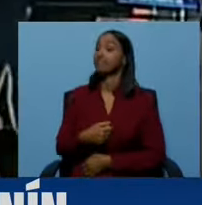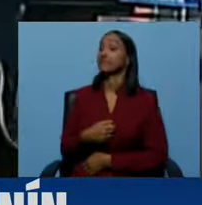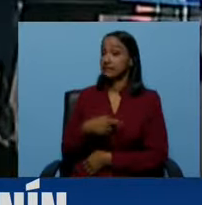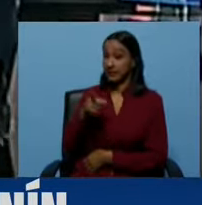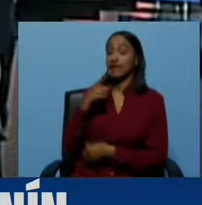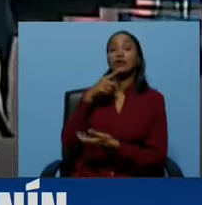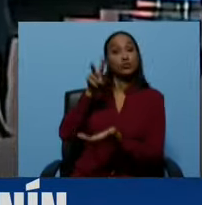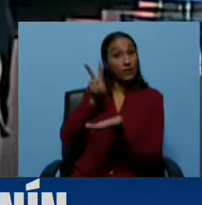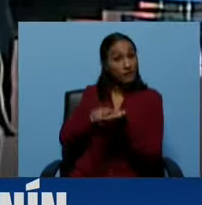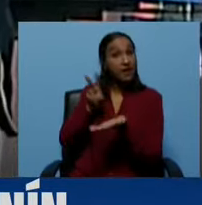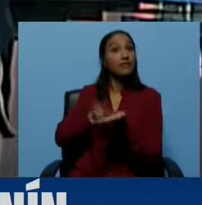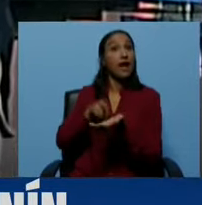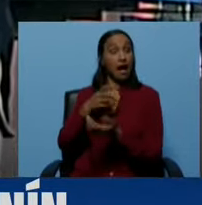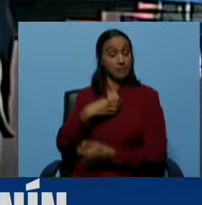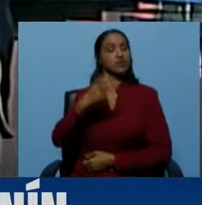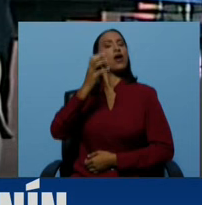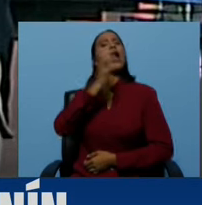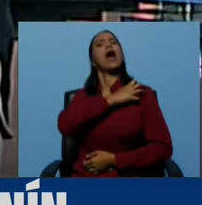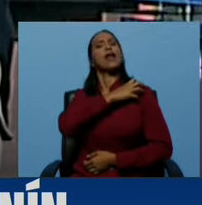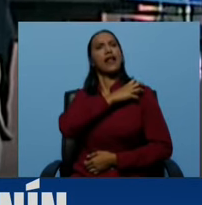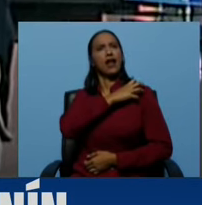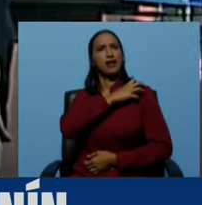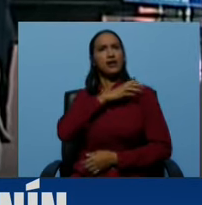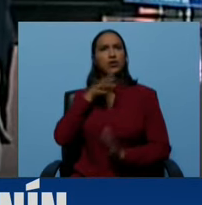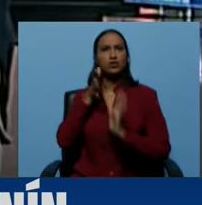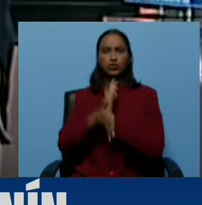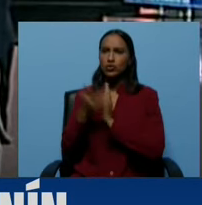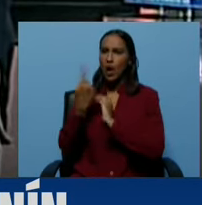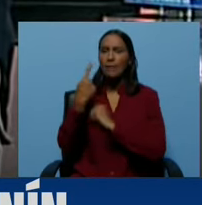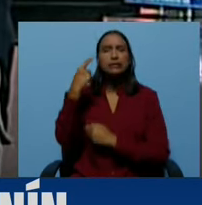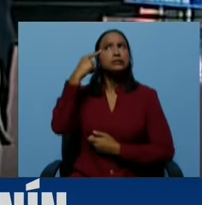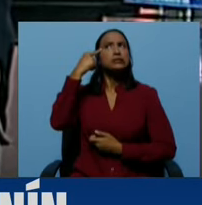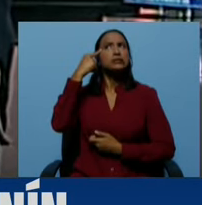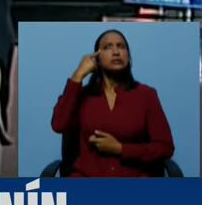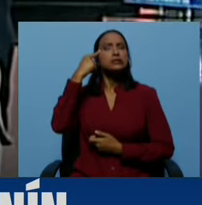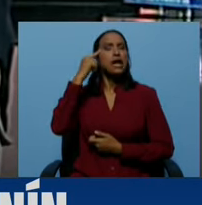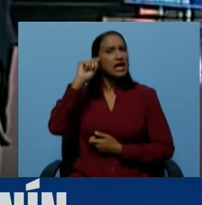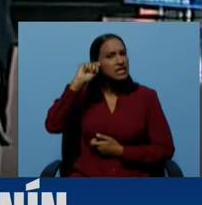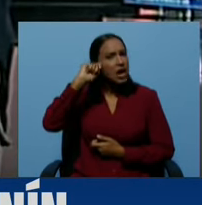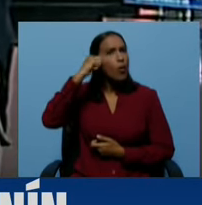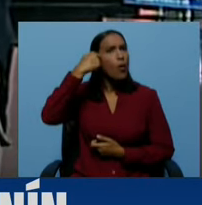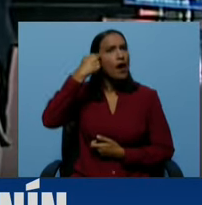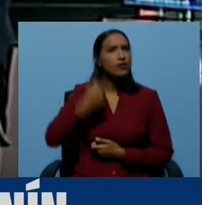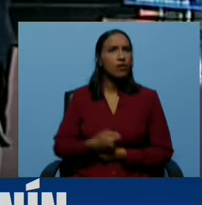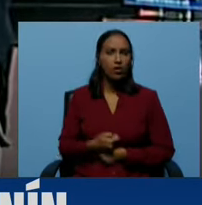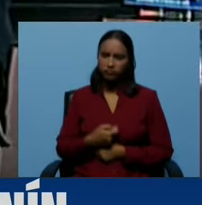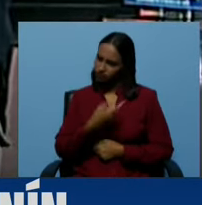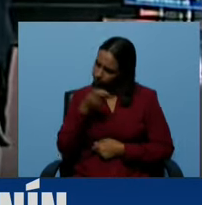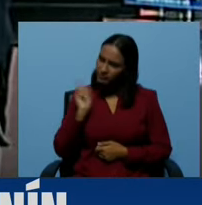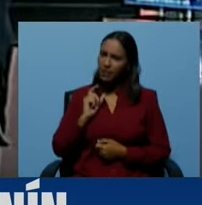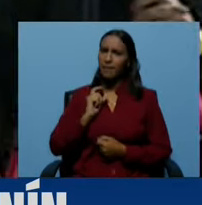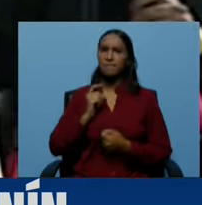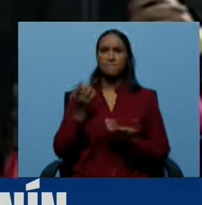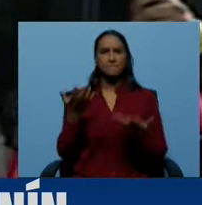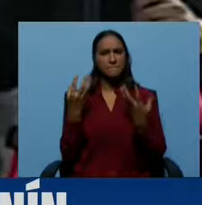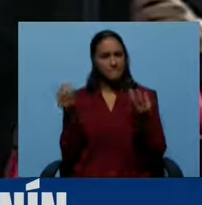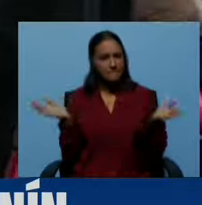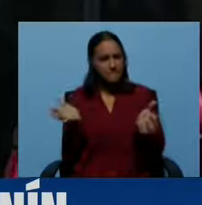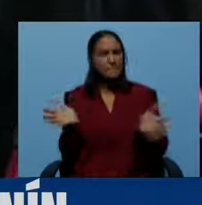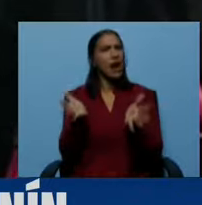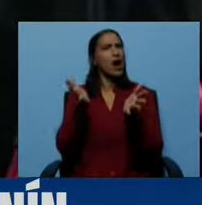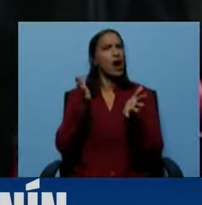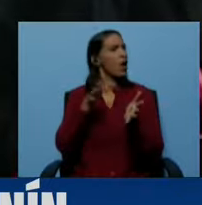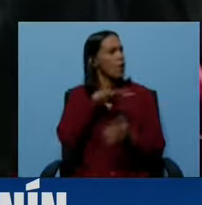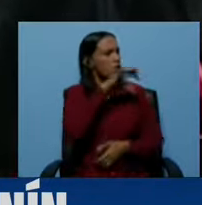general. Se quedan en los ojos y en la tierra. Zapatee. No entiendo, mi